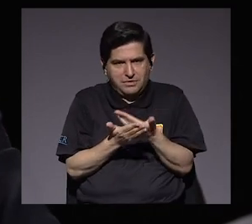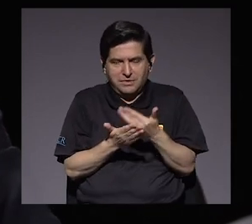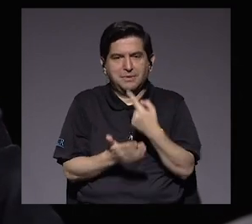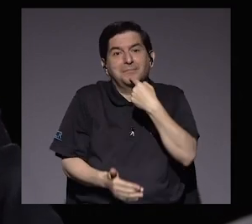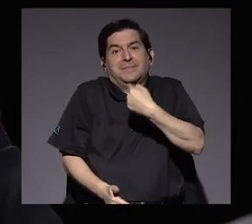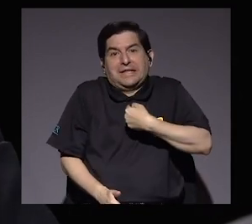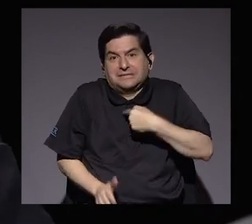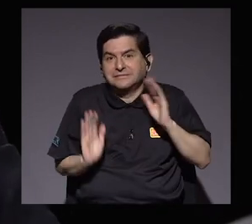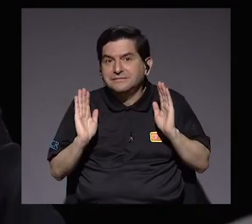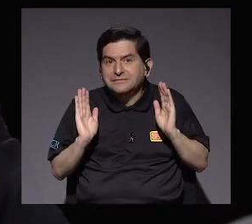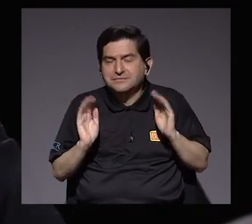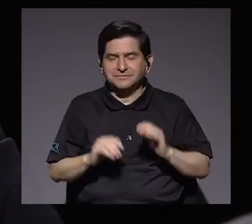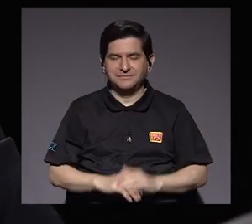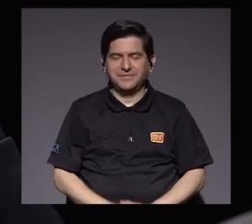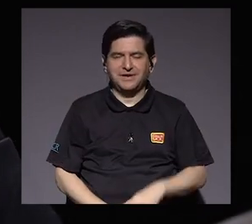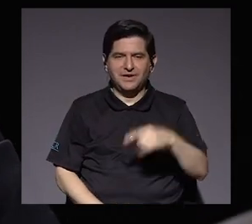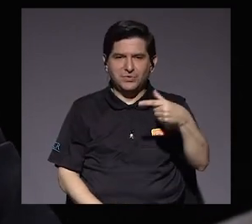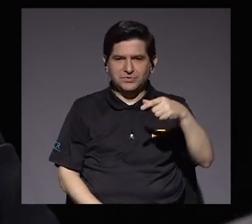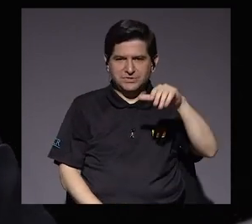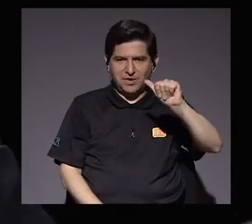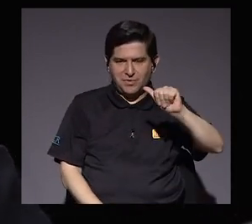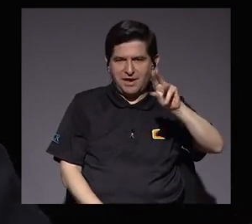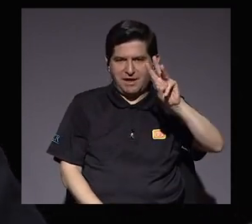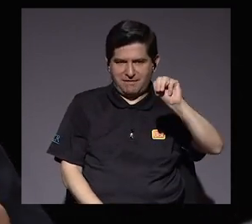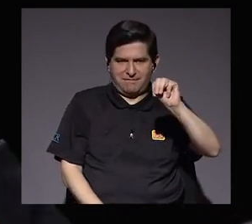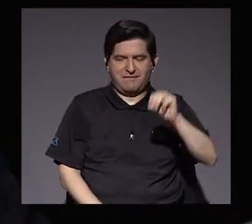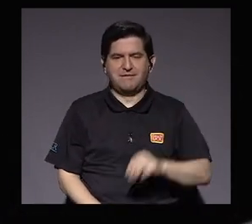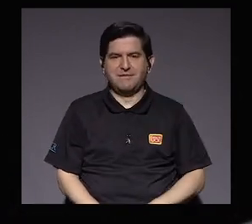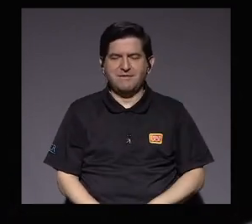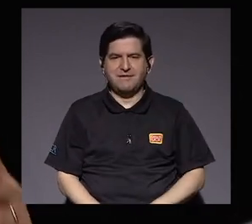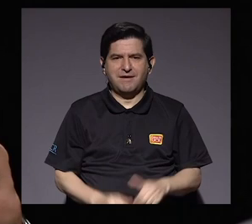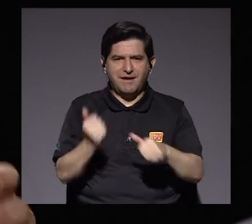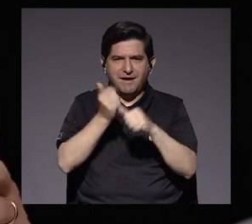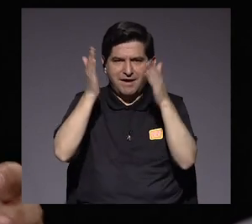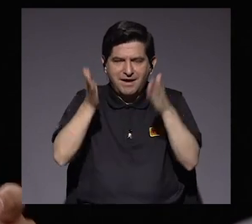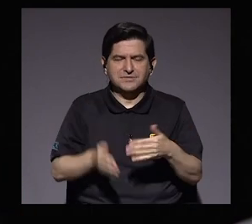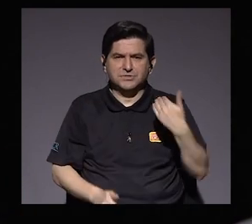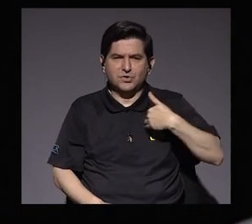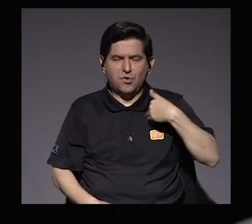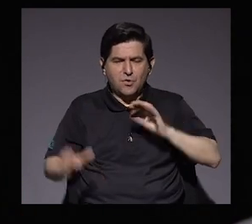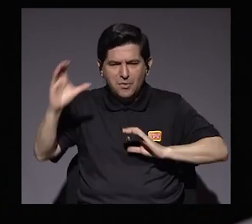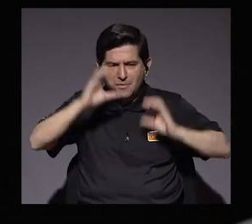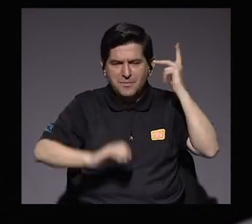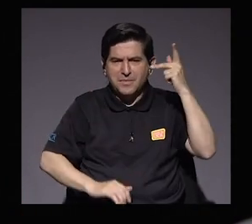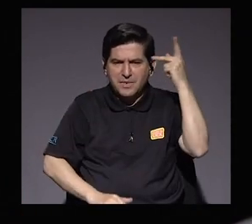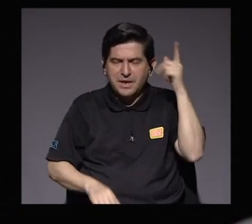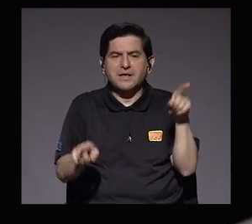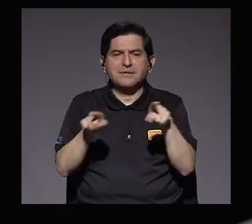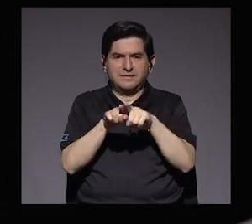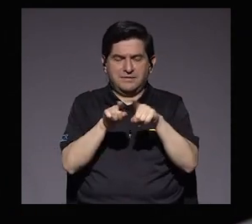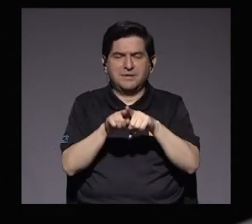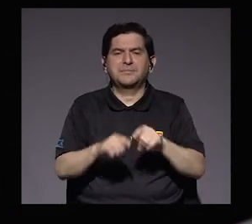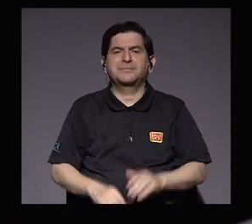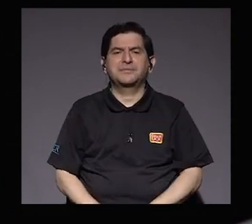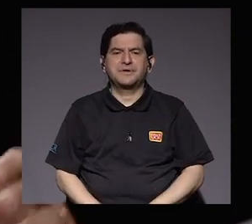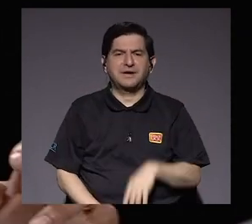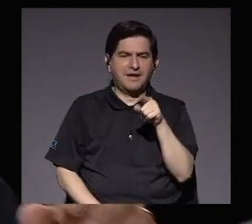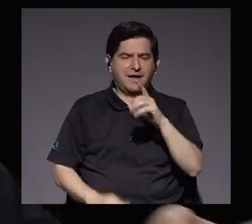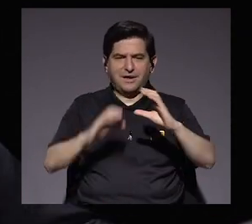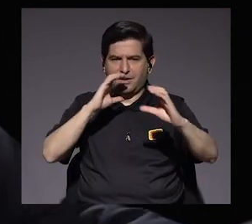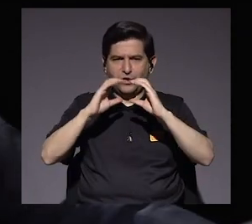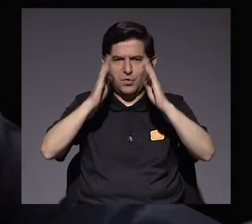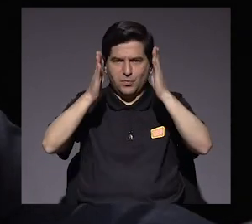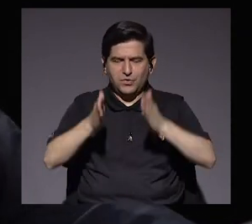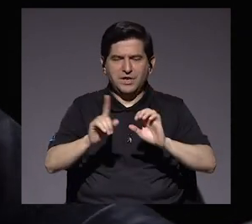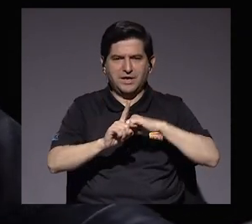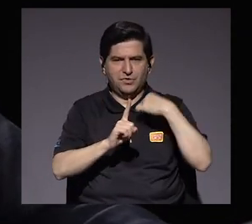lo contaron. Uh-huh. Don Gustavo Araya Martínez, consultor, hombre de ciencias políticas y también, obviamente, también de la